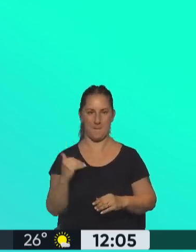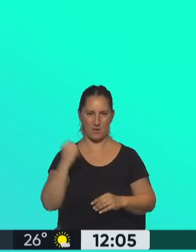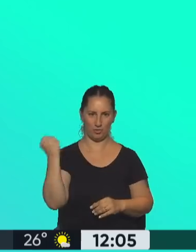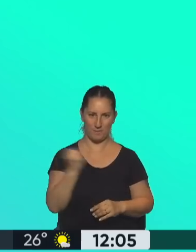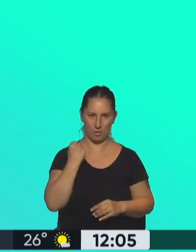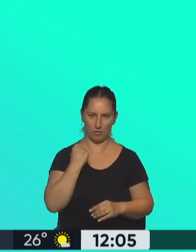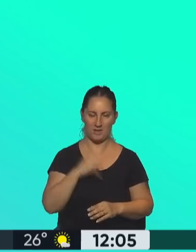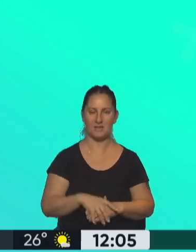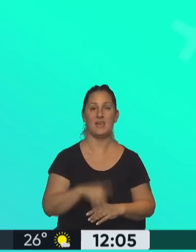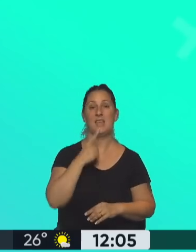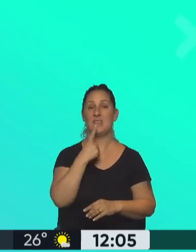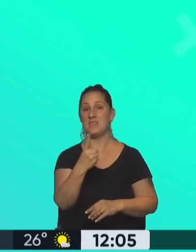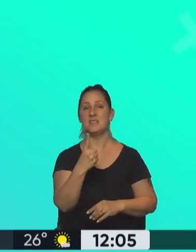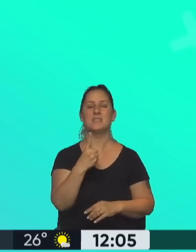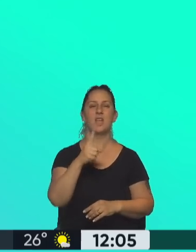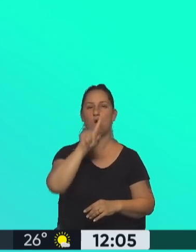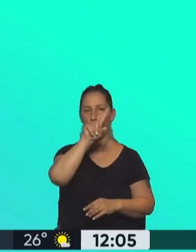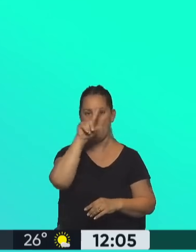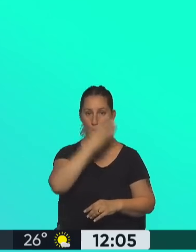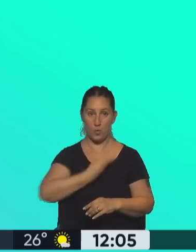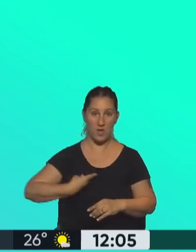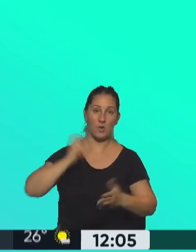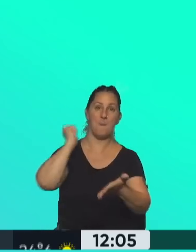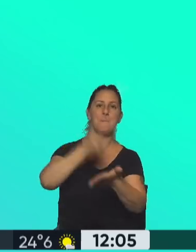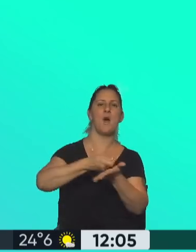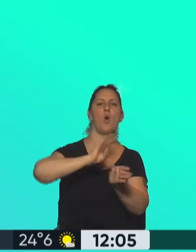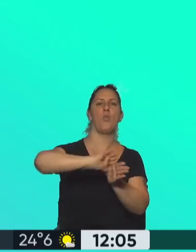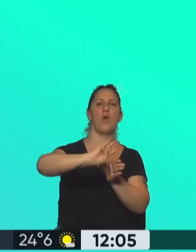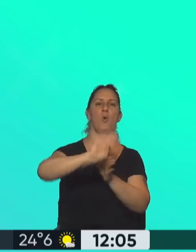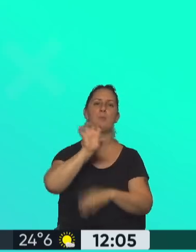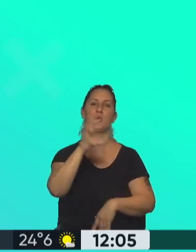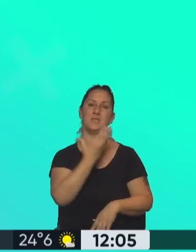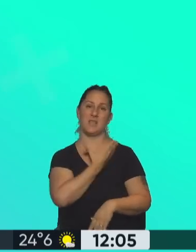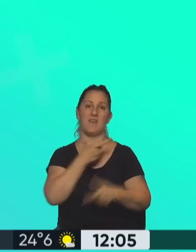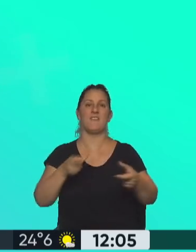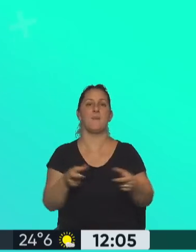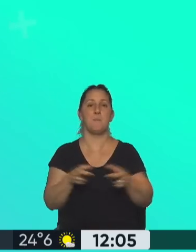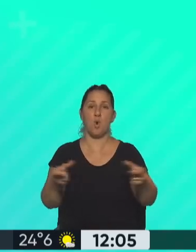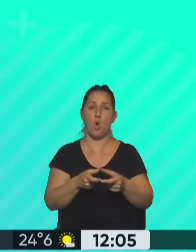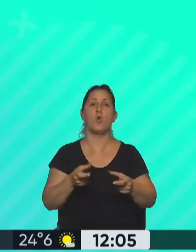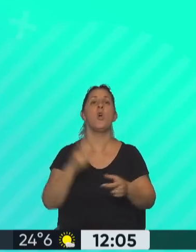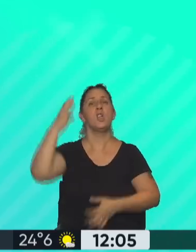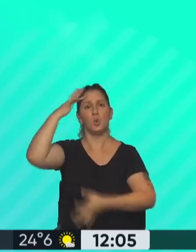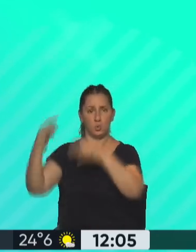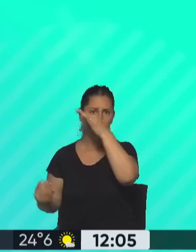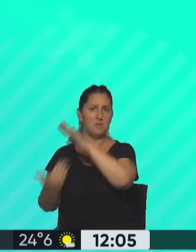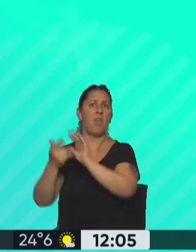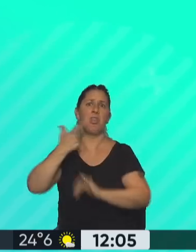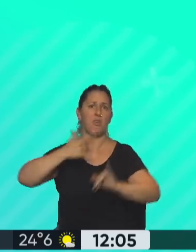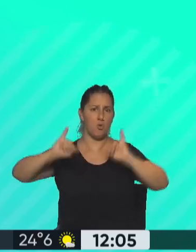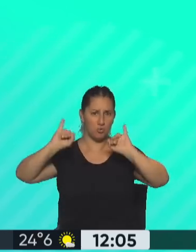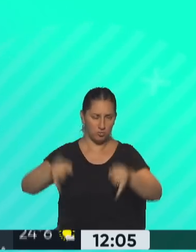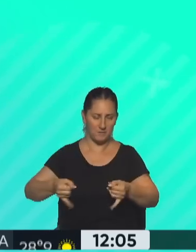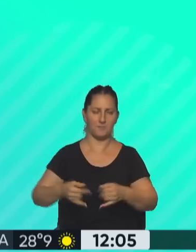referencia cuando el gobierno nacional pagó una deuda que tenía con la provincia de Santa Fe en bonos y fue aceptado por la Corte. Finalmente, dice